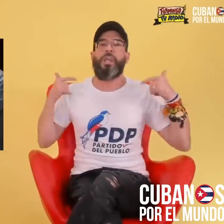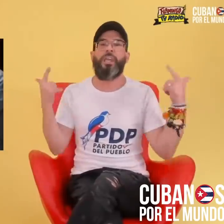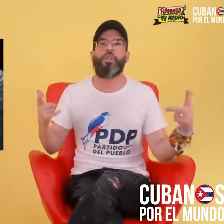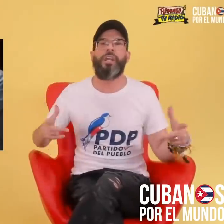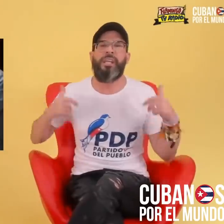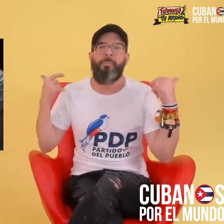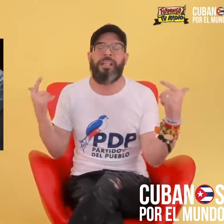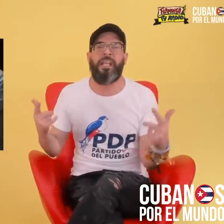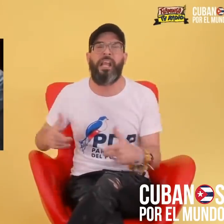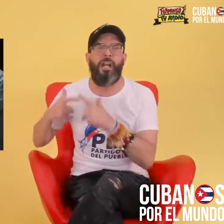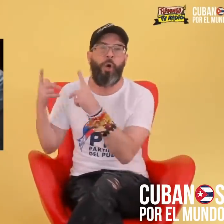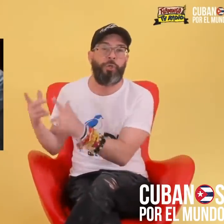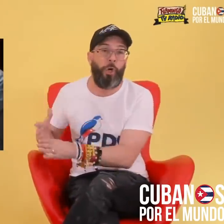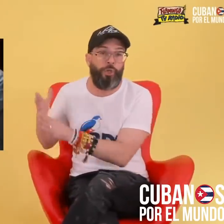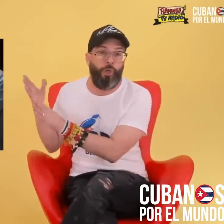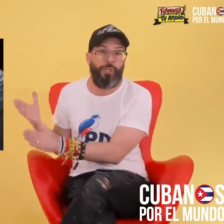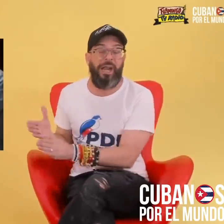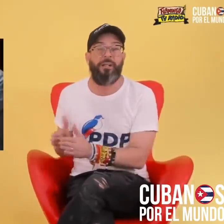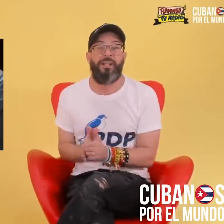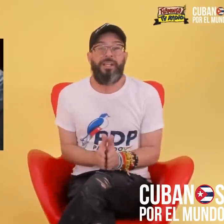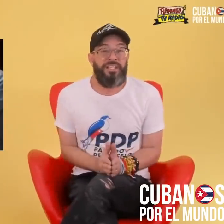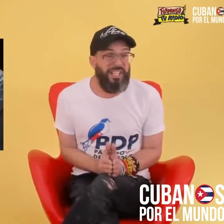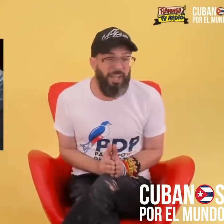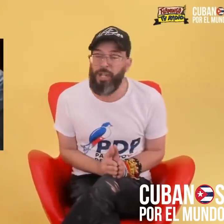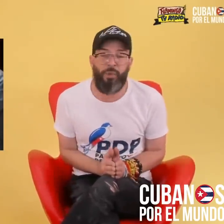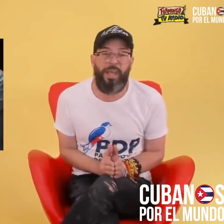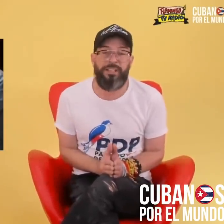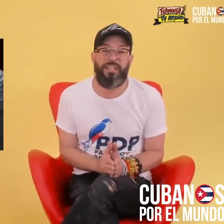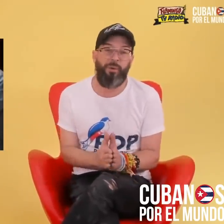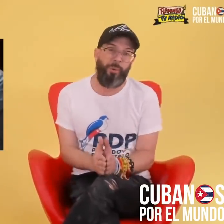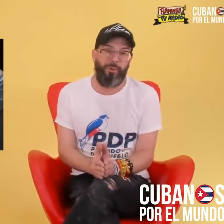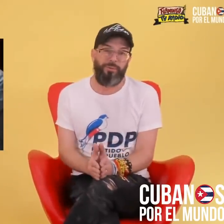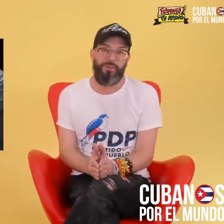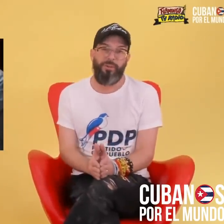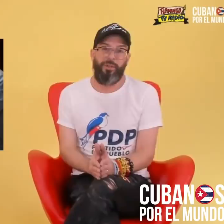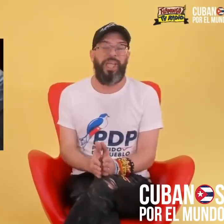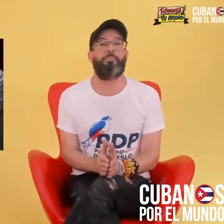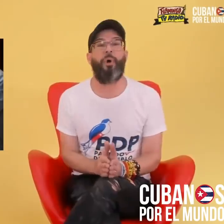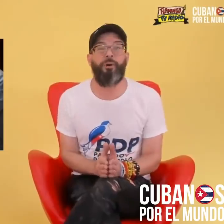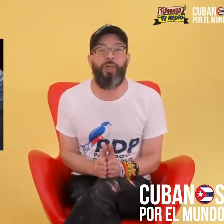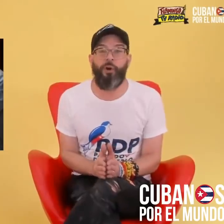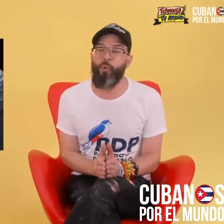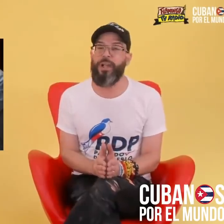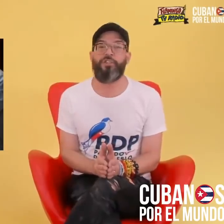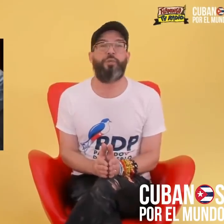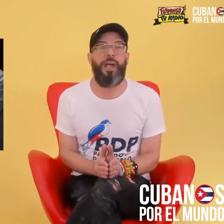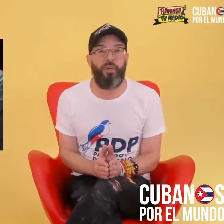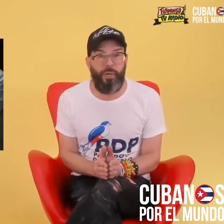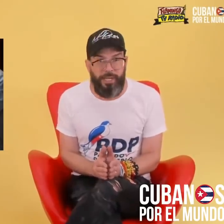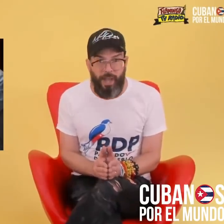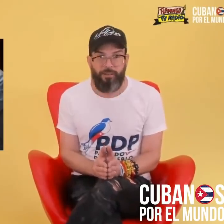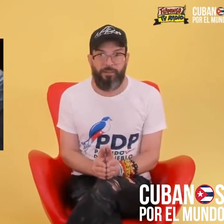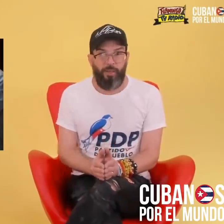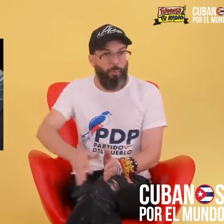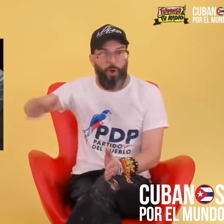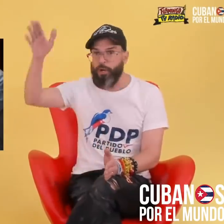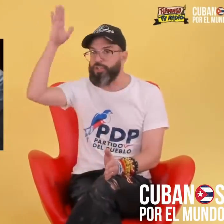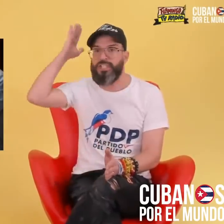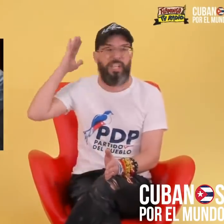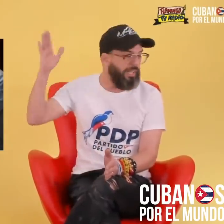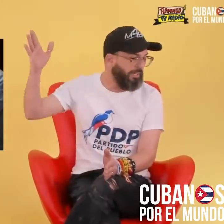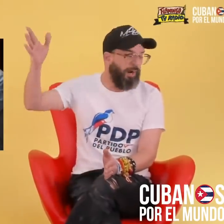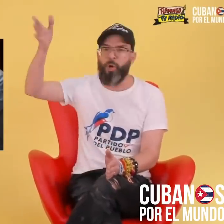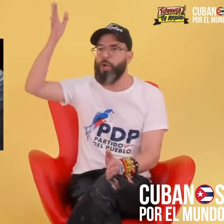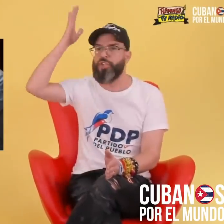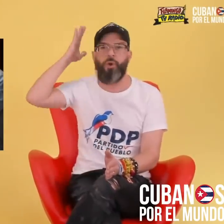Por eso es que ellos tienen que mantener el control total. Si ellos estuvieran seguros que el pueblo de Cuba en su mayoría, como en